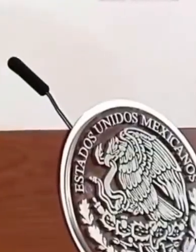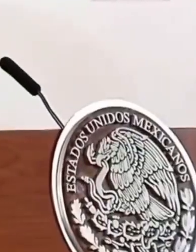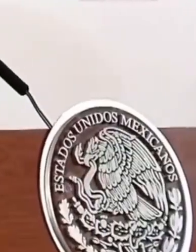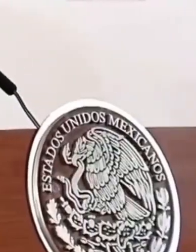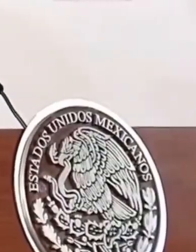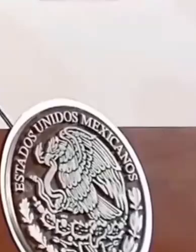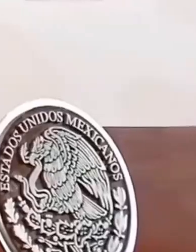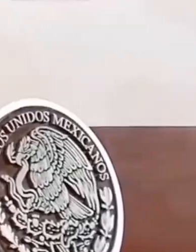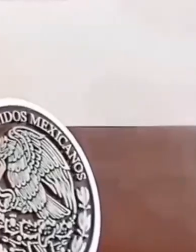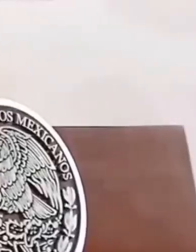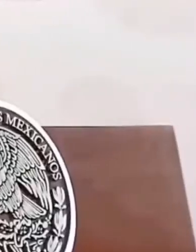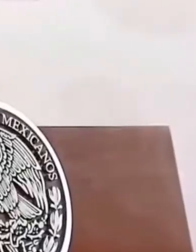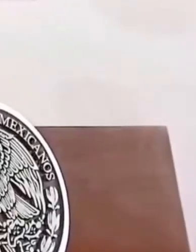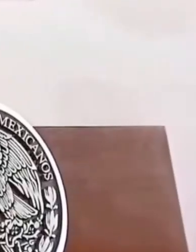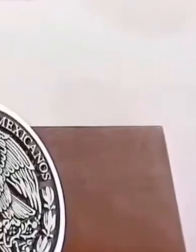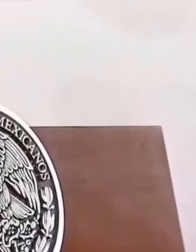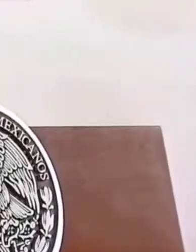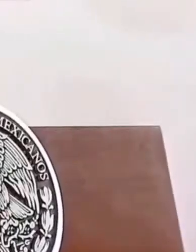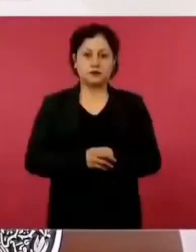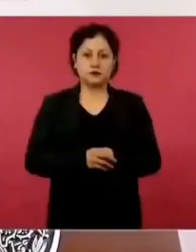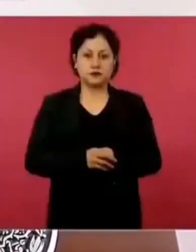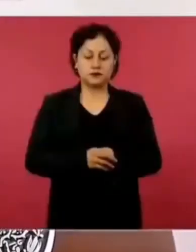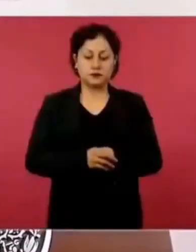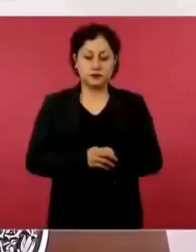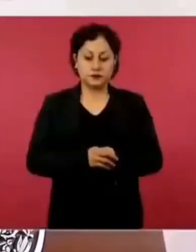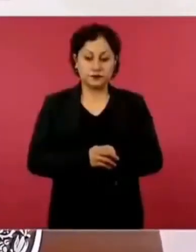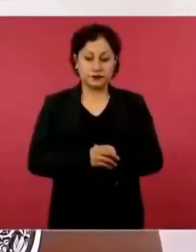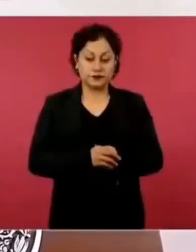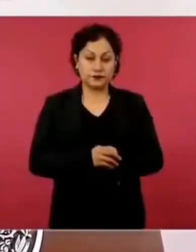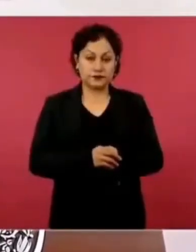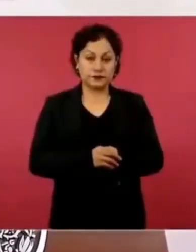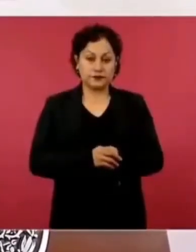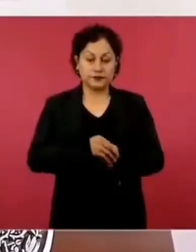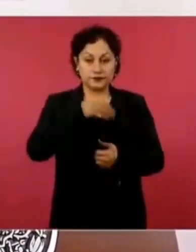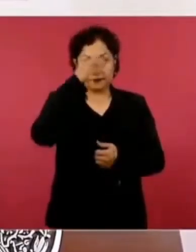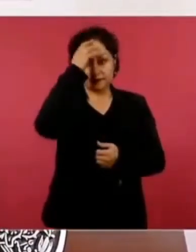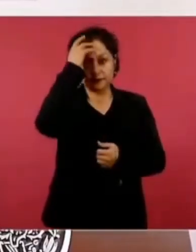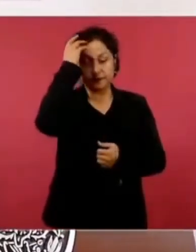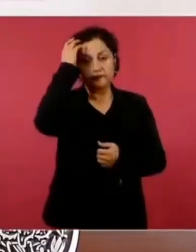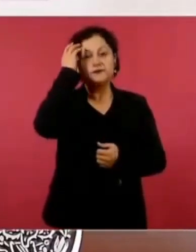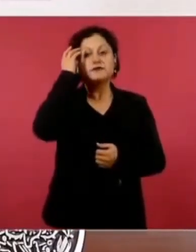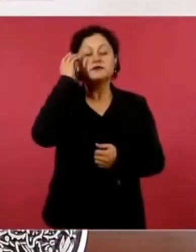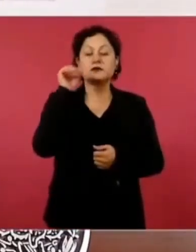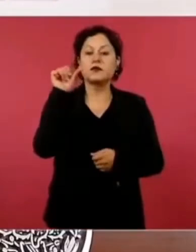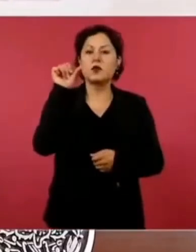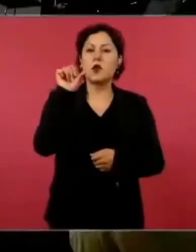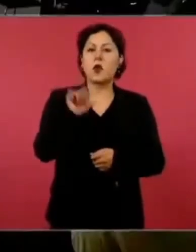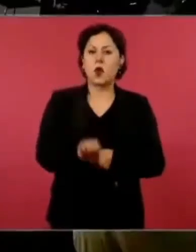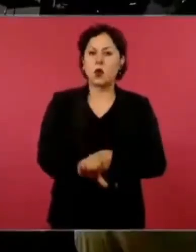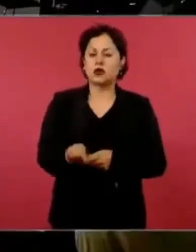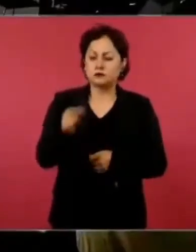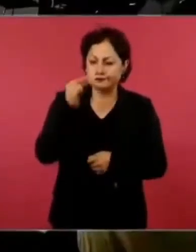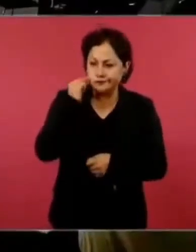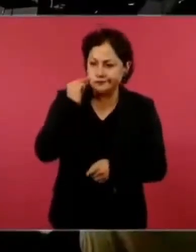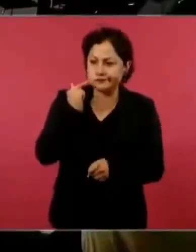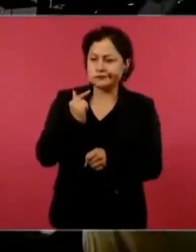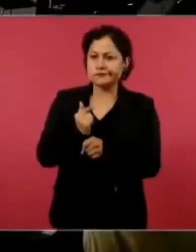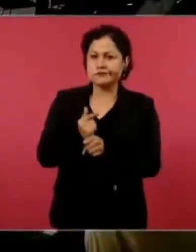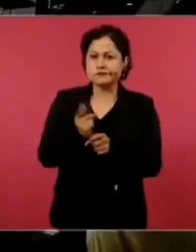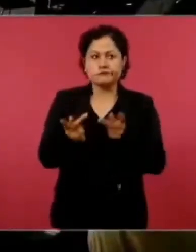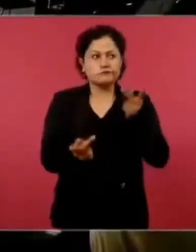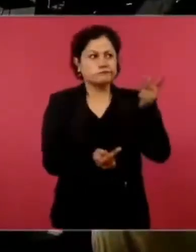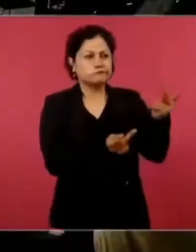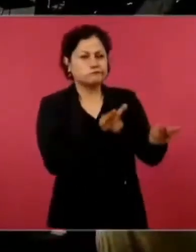hasta hoy aparece una encuesta, a ver, vamos a